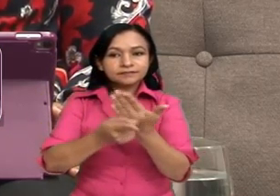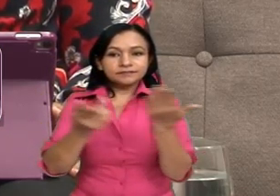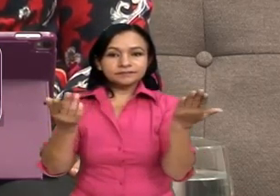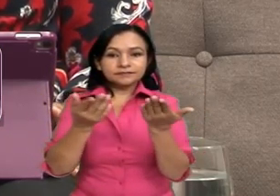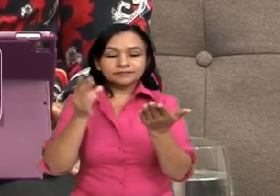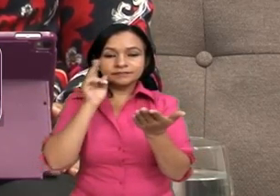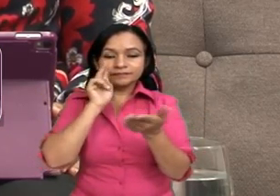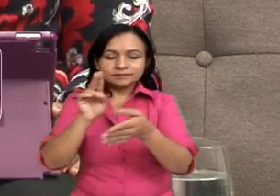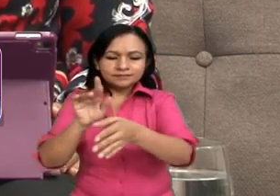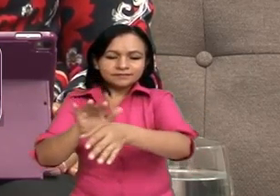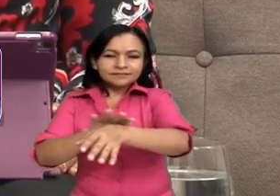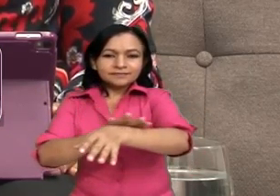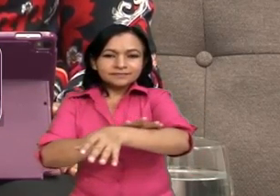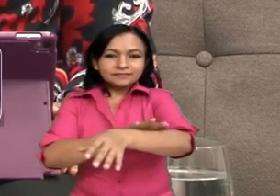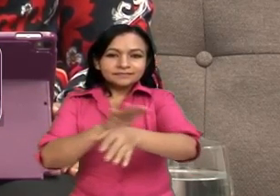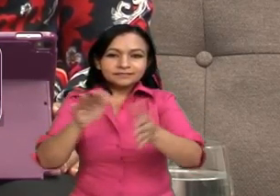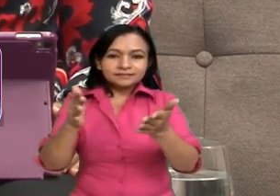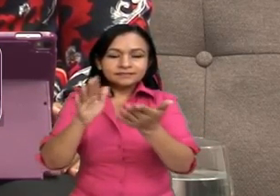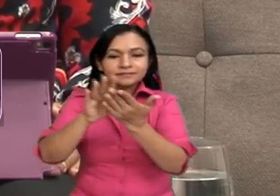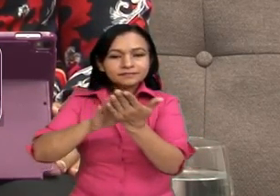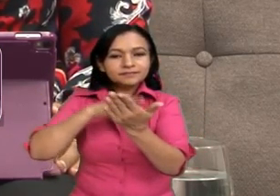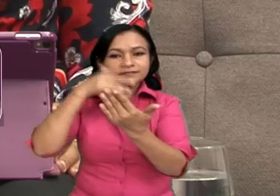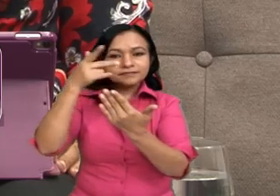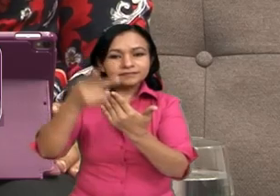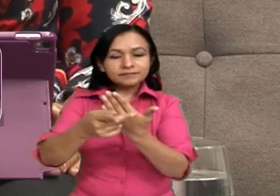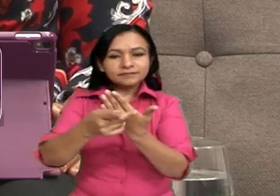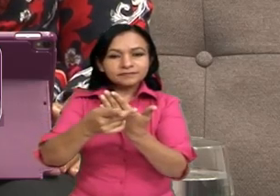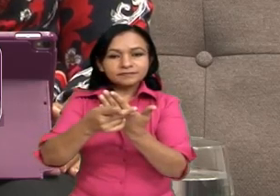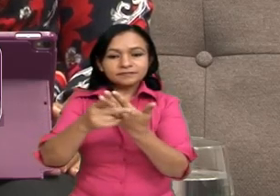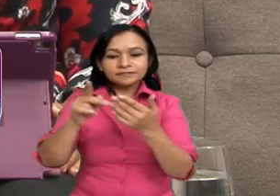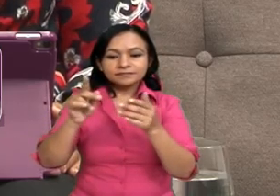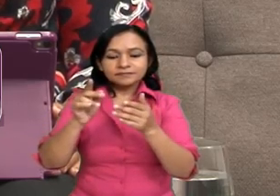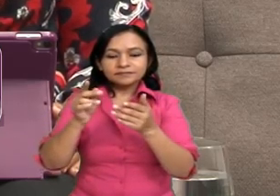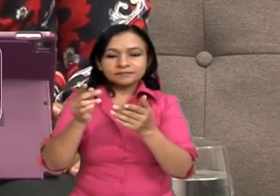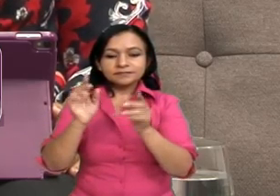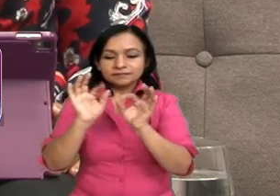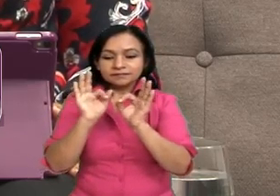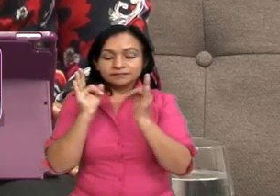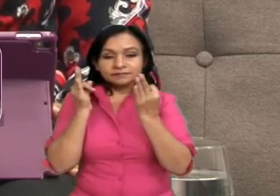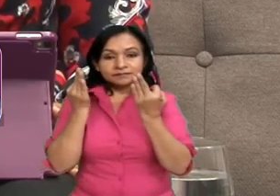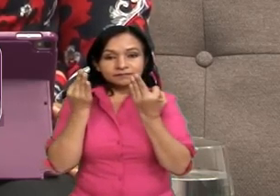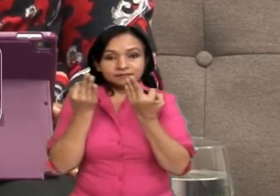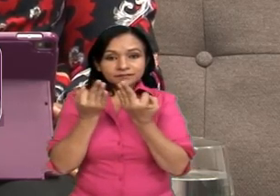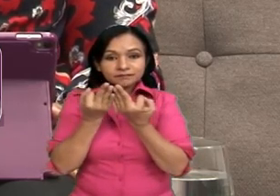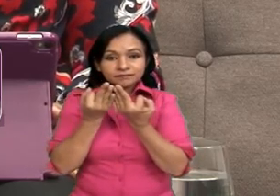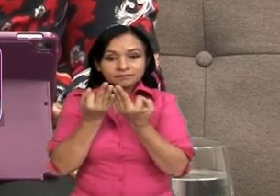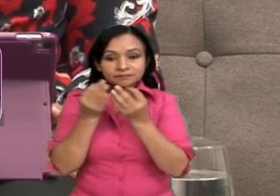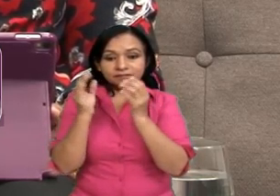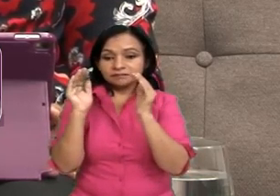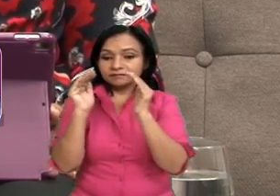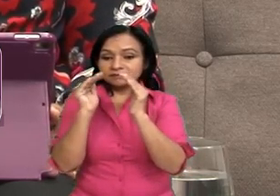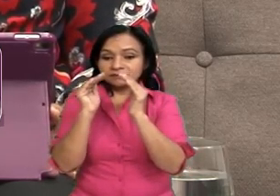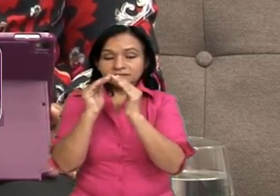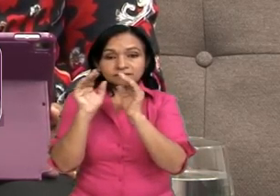qué sensibilidad, programas de lotes para familias que no tienen vivienda.